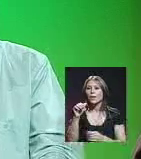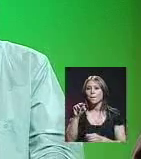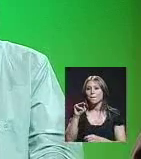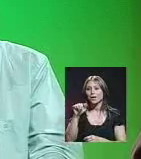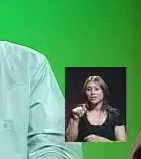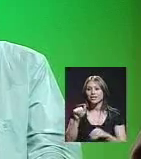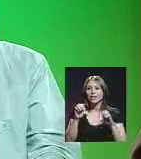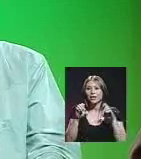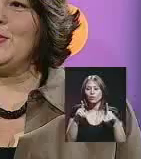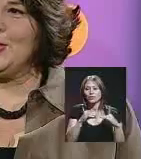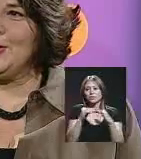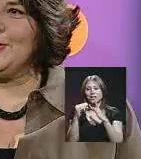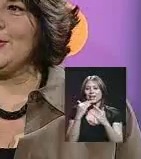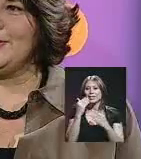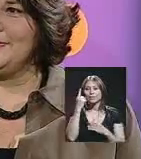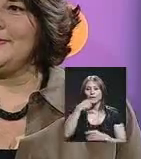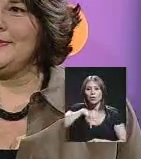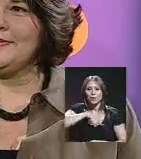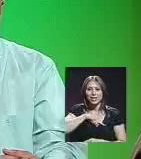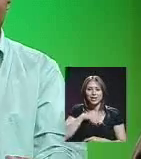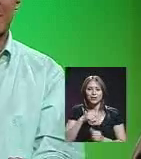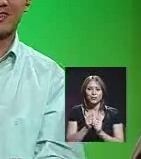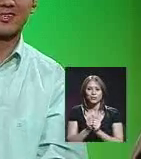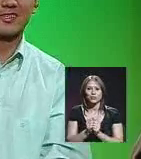habernos acompañado en Nexos. Con mucho gusto.